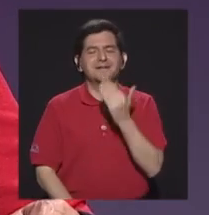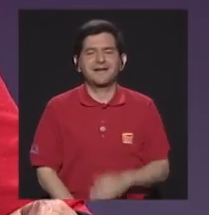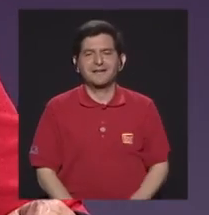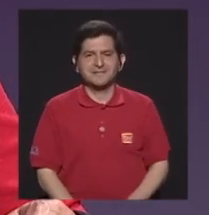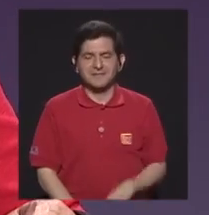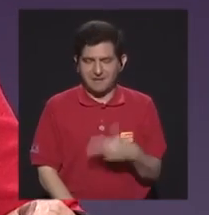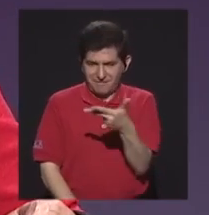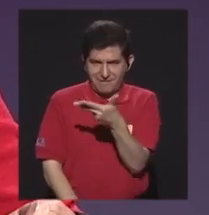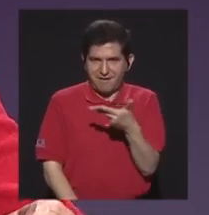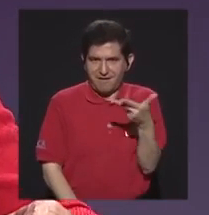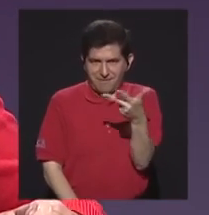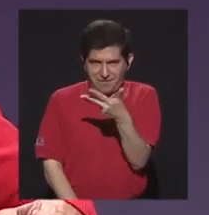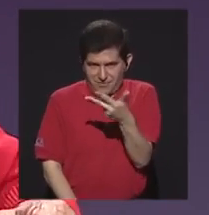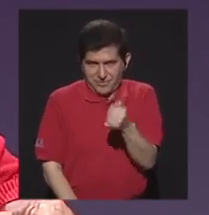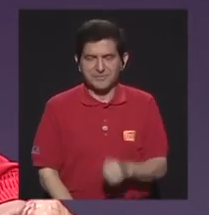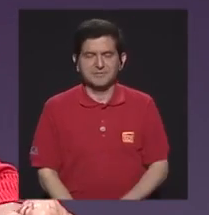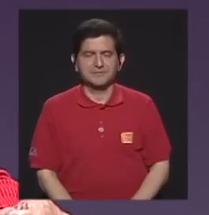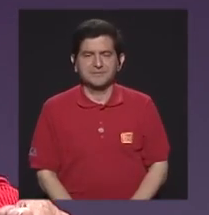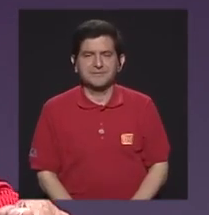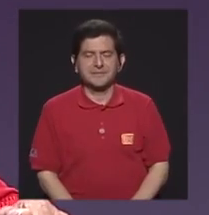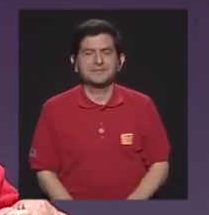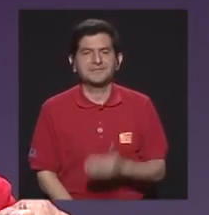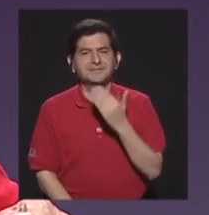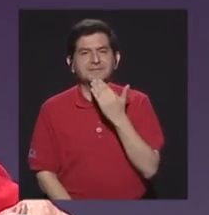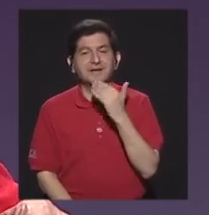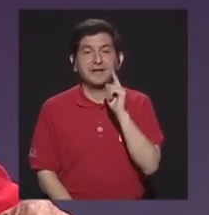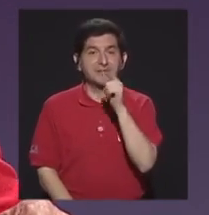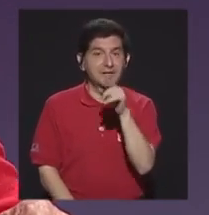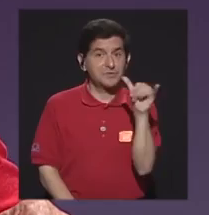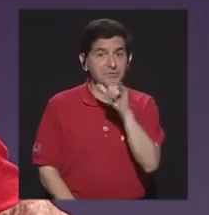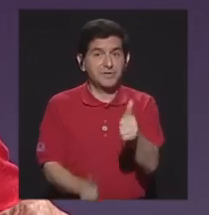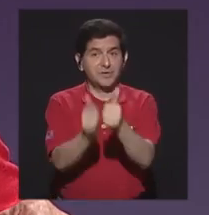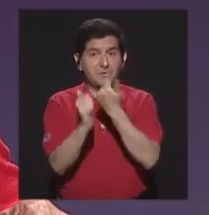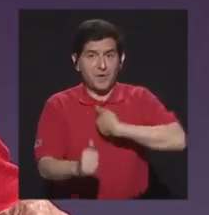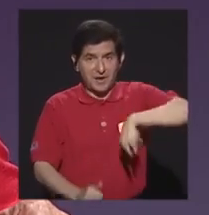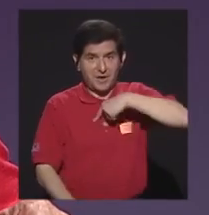Henderson, a Carmen y a Katia, muchas gracias a usted que nos